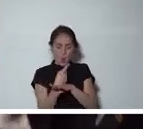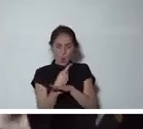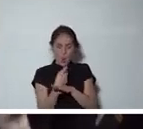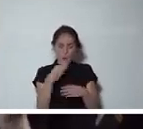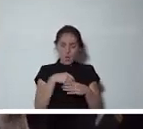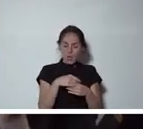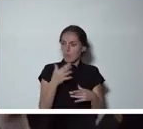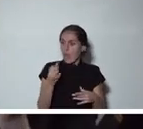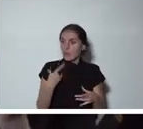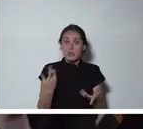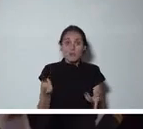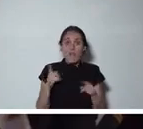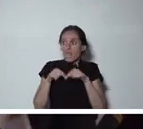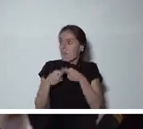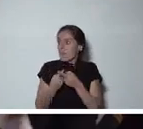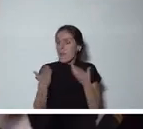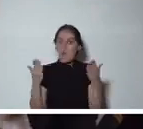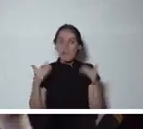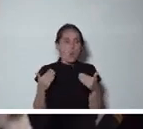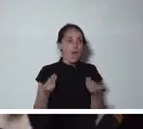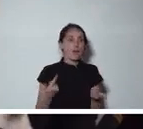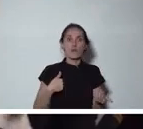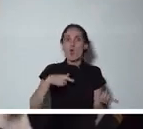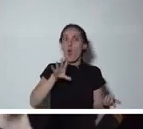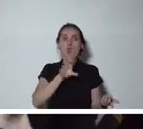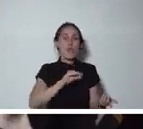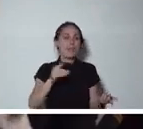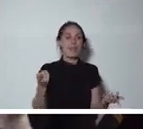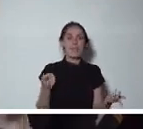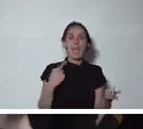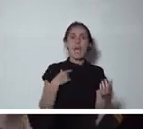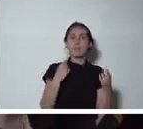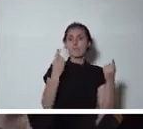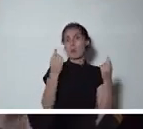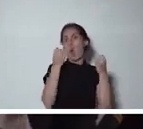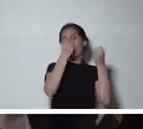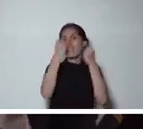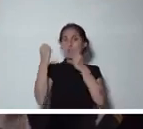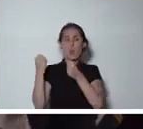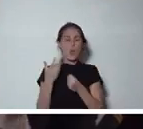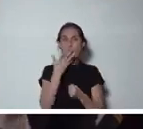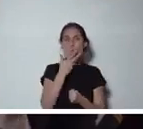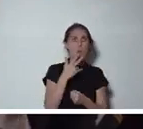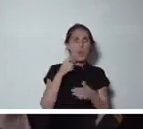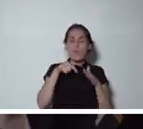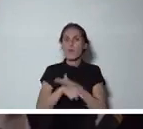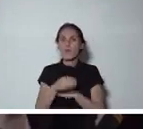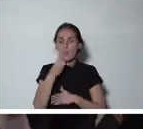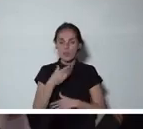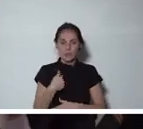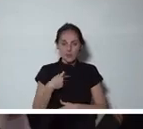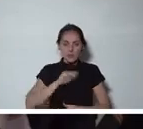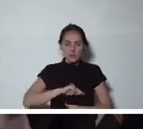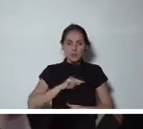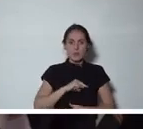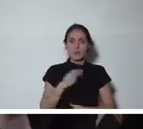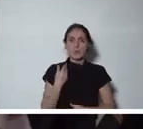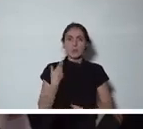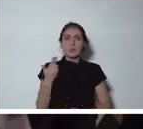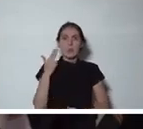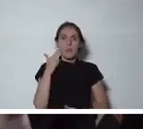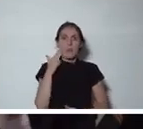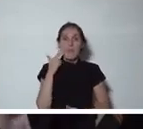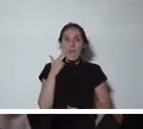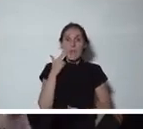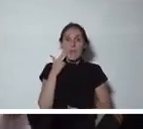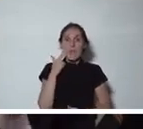sin comprender las instituciones sin entender a dónde tenía que dirigirme sentía un profundo miedo y de ahí de ahí que